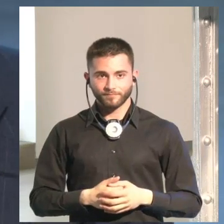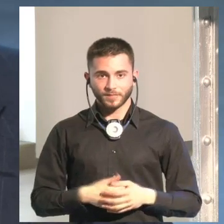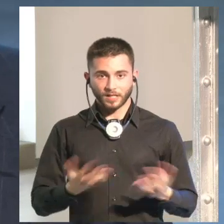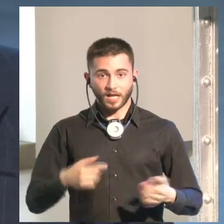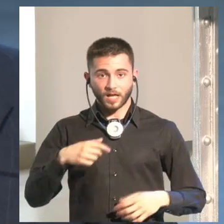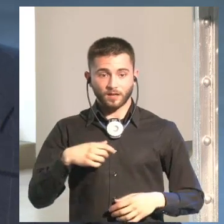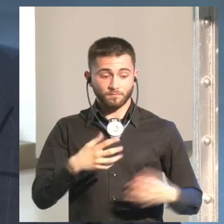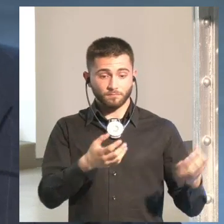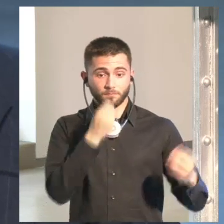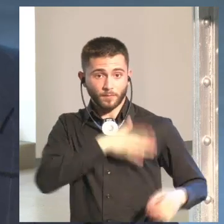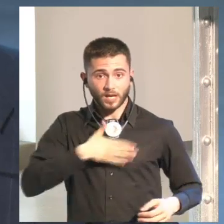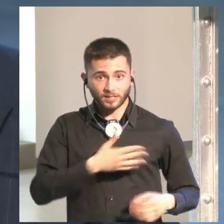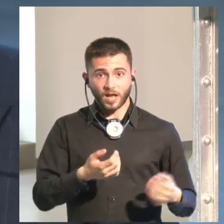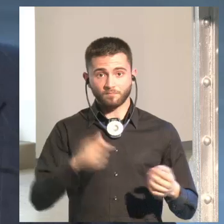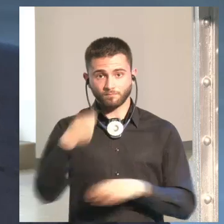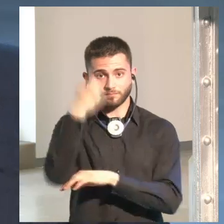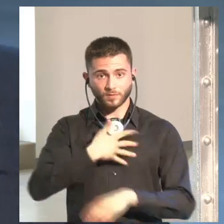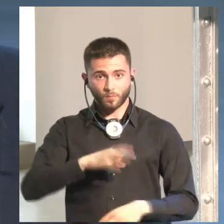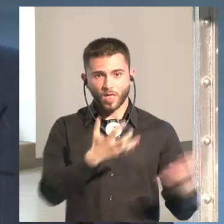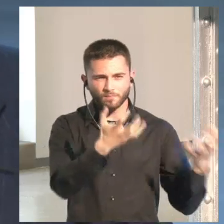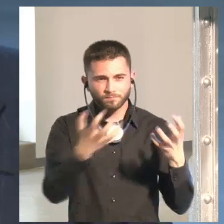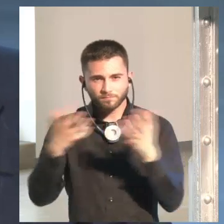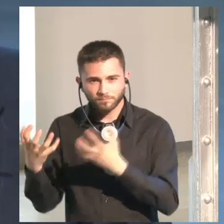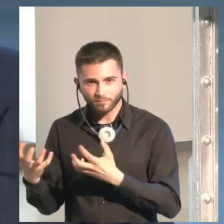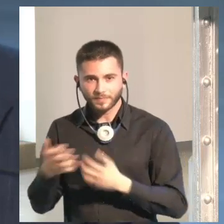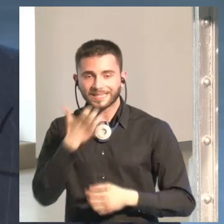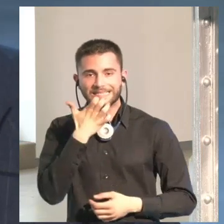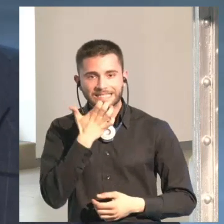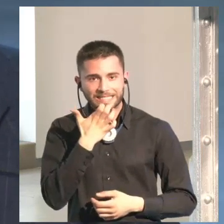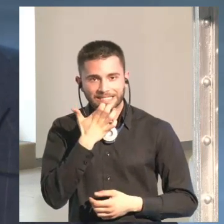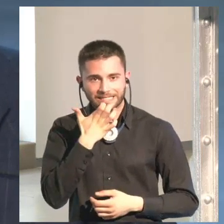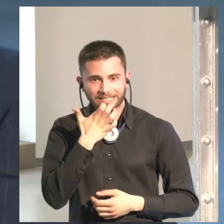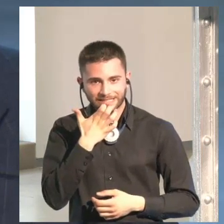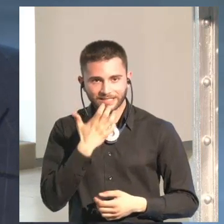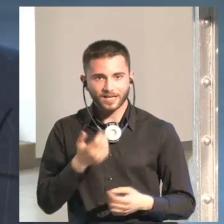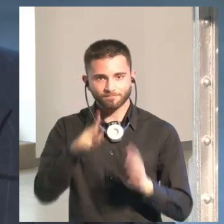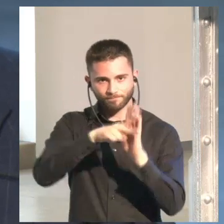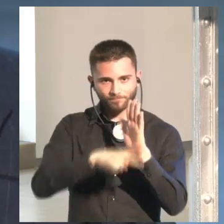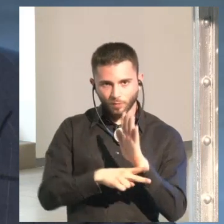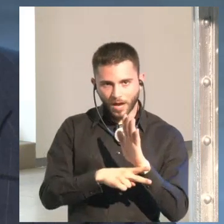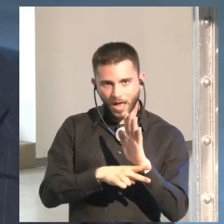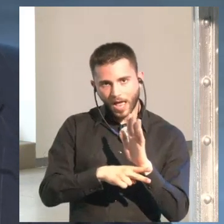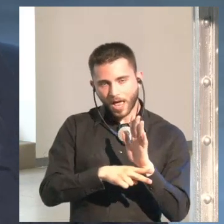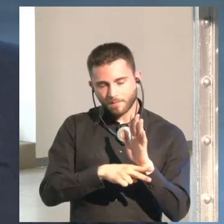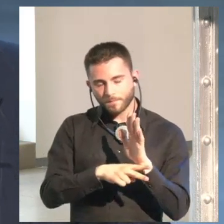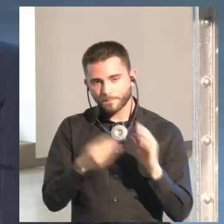tener para ese bienestar de todos si pudiéramos conseguir una mayor desregulación. Yo no estoy muy a